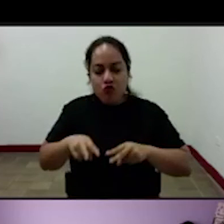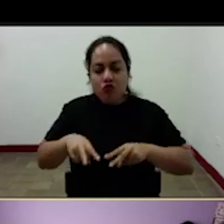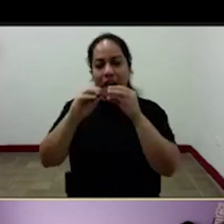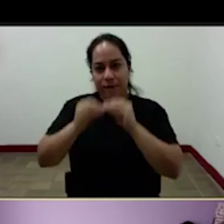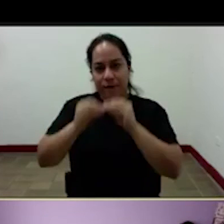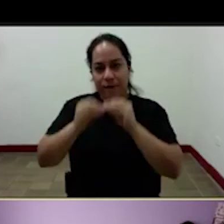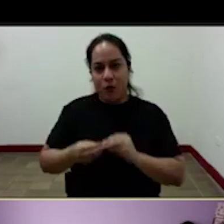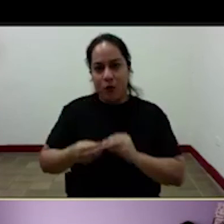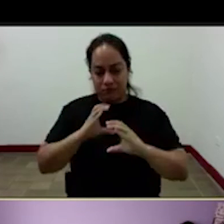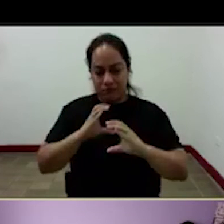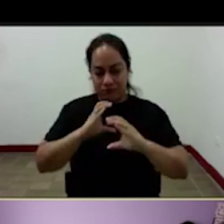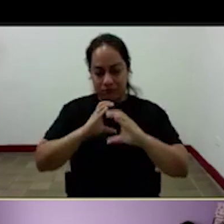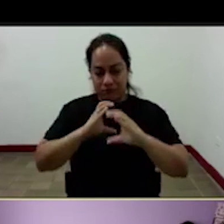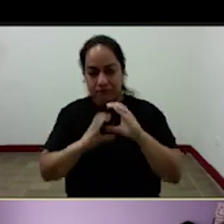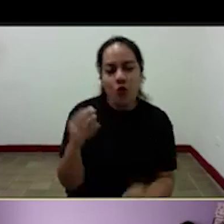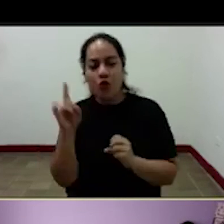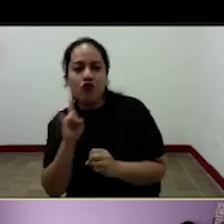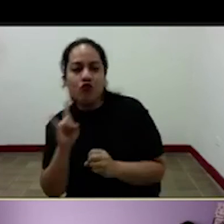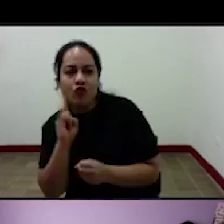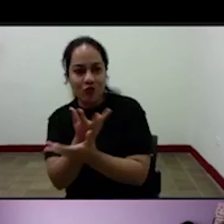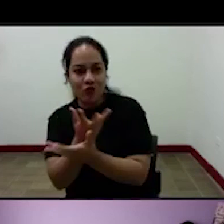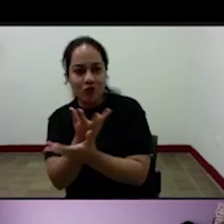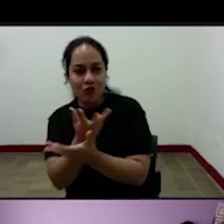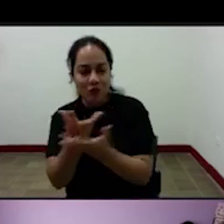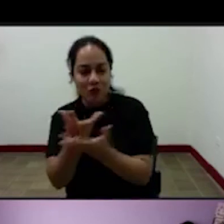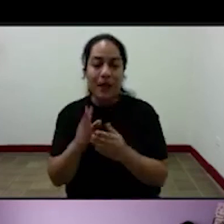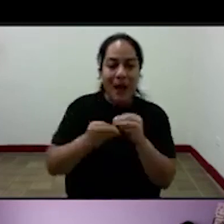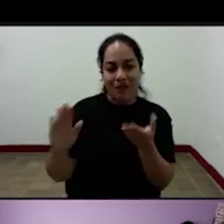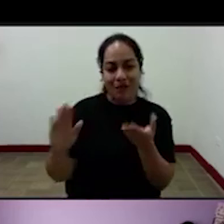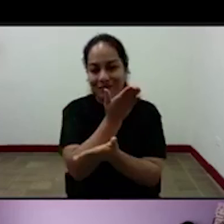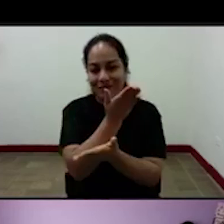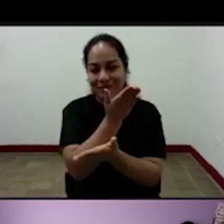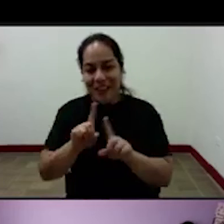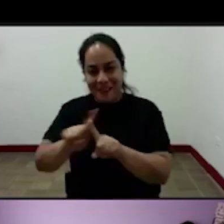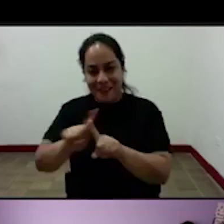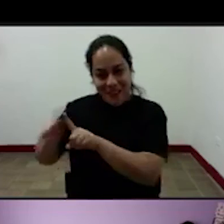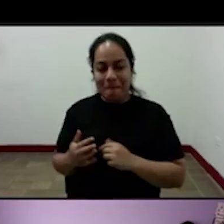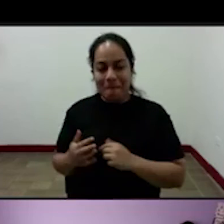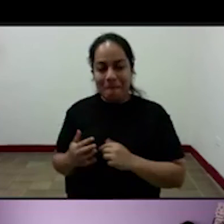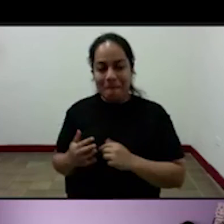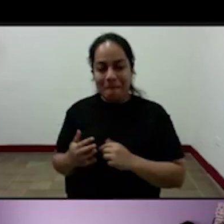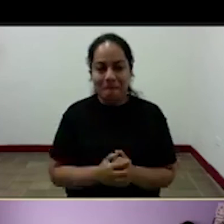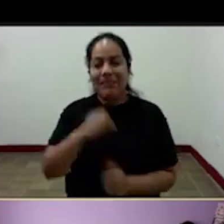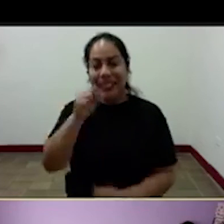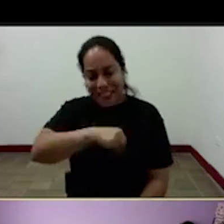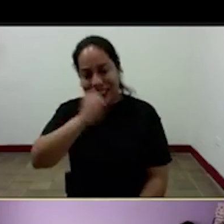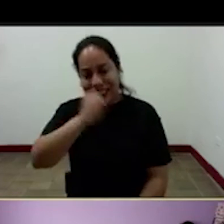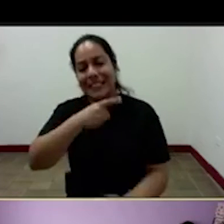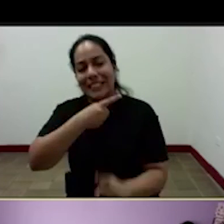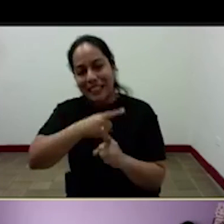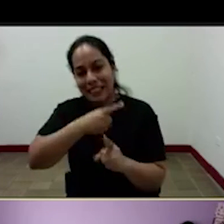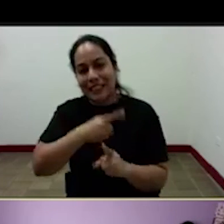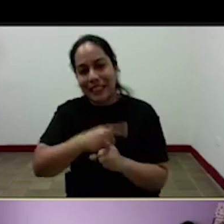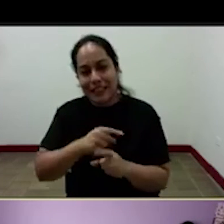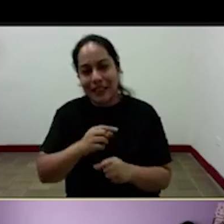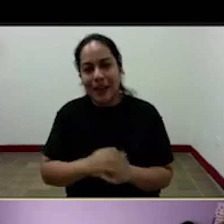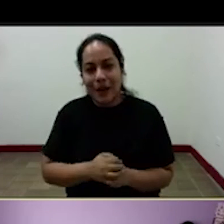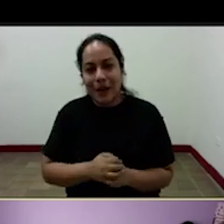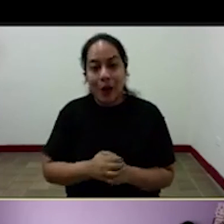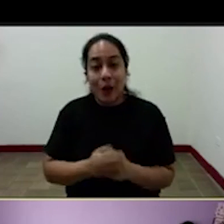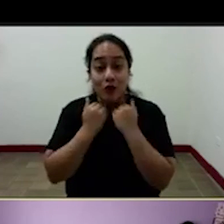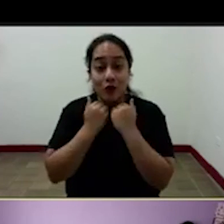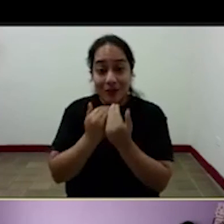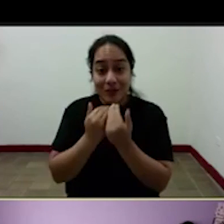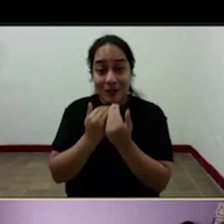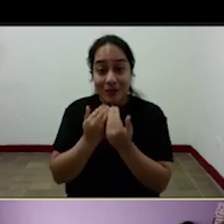y de la escucha y del sonido y demás. Exactamente. Bueno, no sé si tengamos ya la